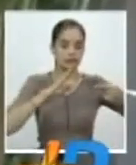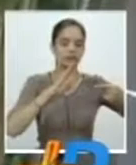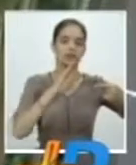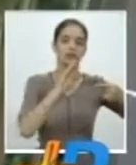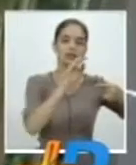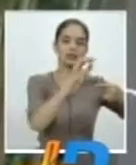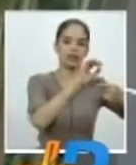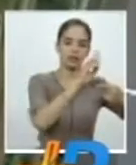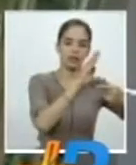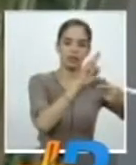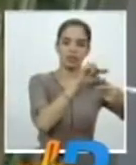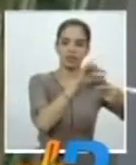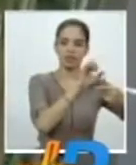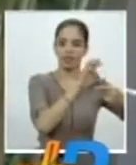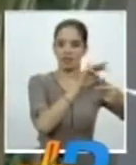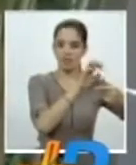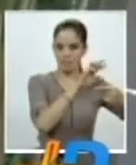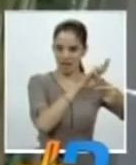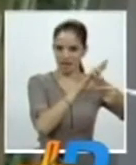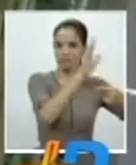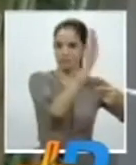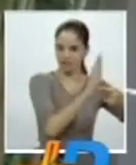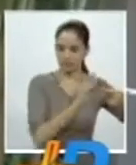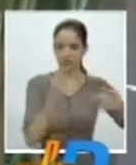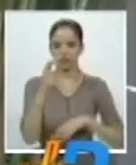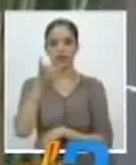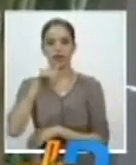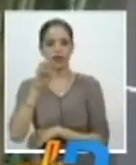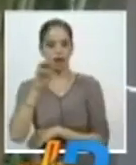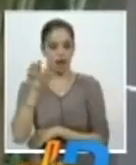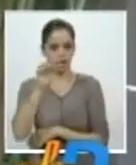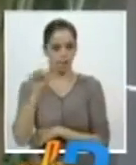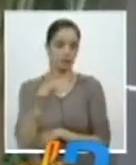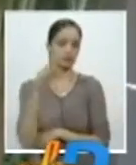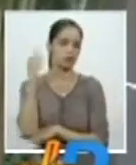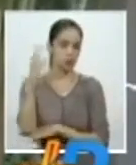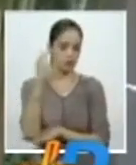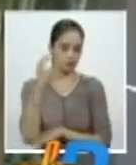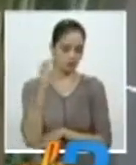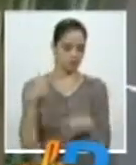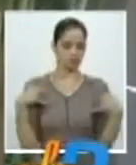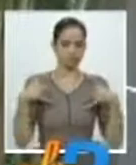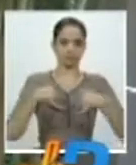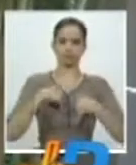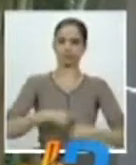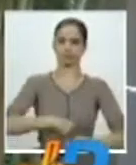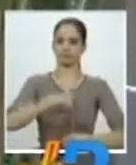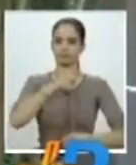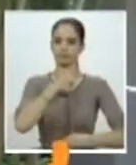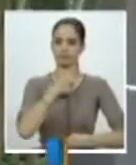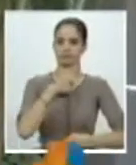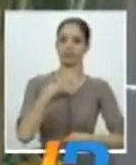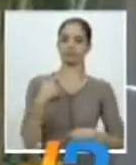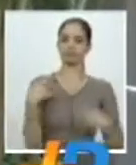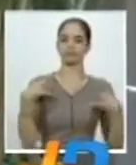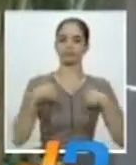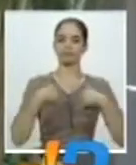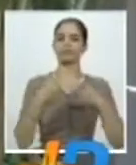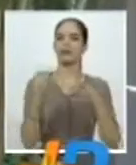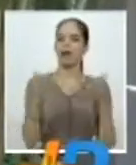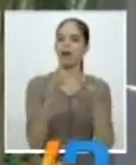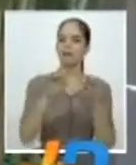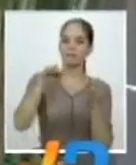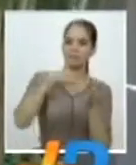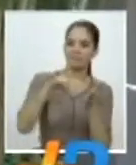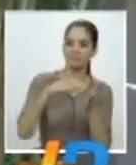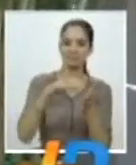David Rodríguez, el 10, maravilla de Colombia. Con la gala de Orlando Marmoleco, la mejor tienda de trajes exclusivos para bodas, grados, fiestas y